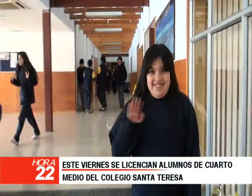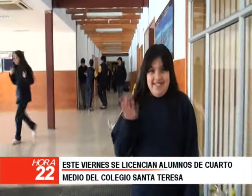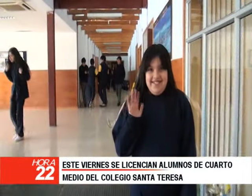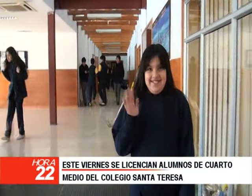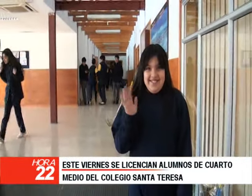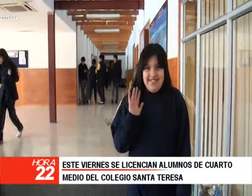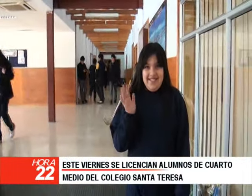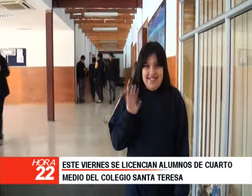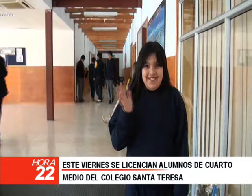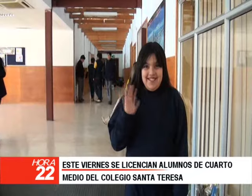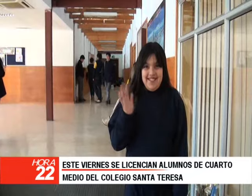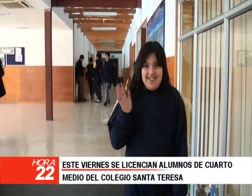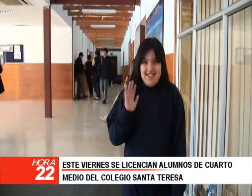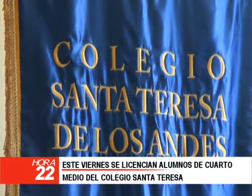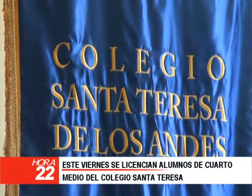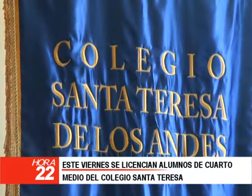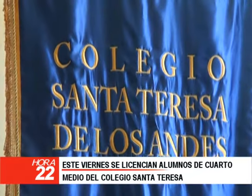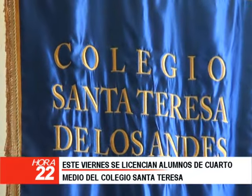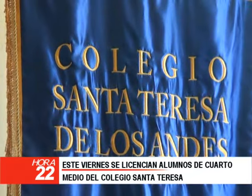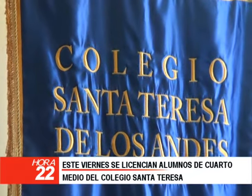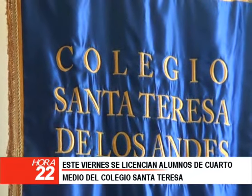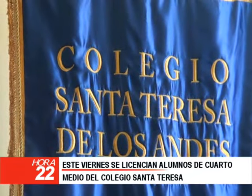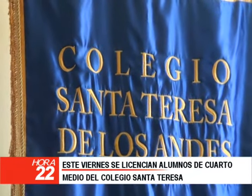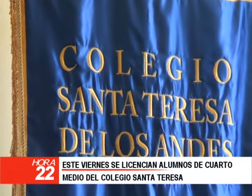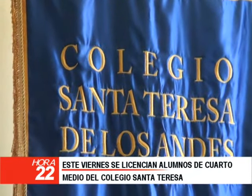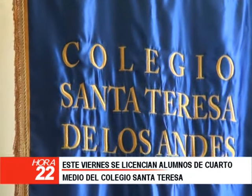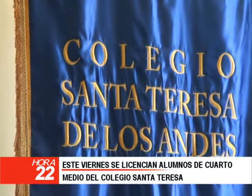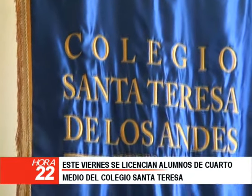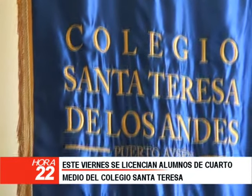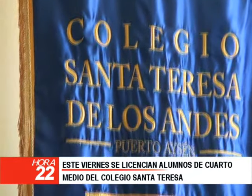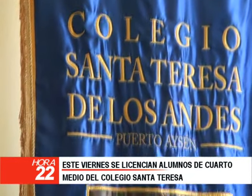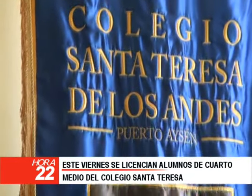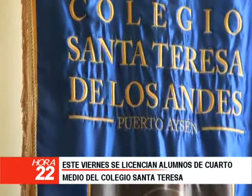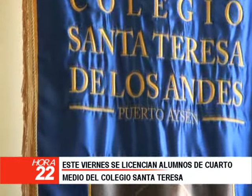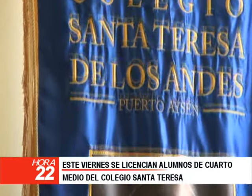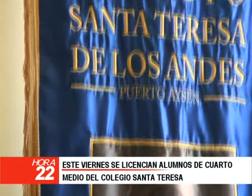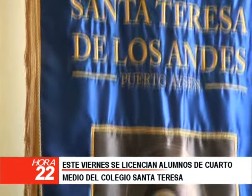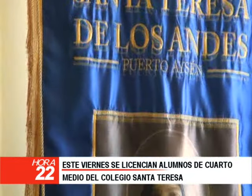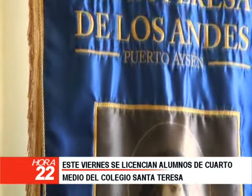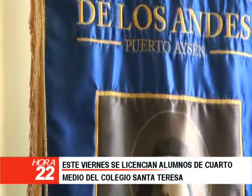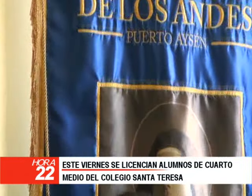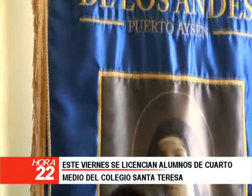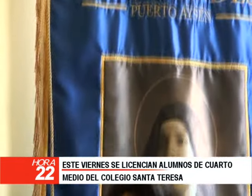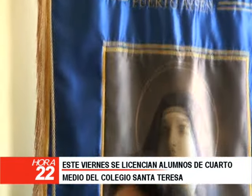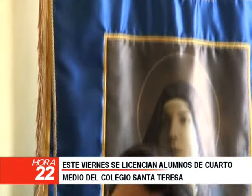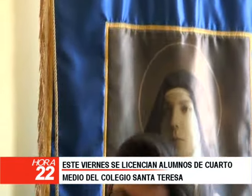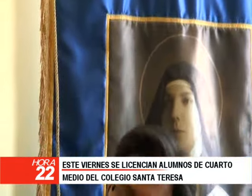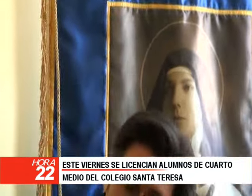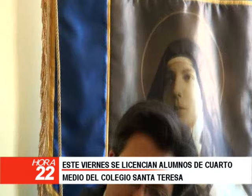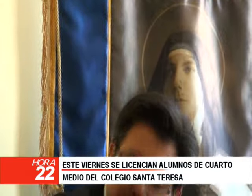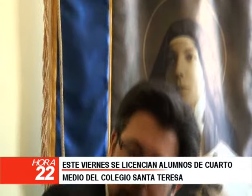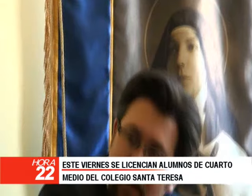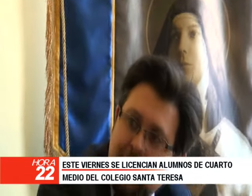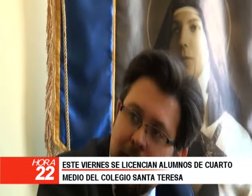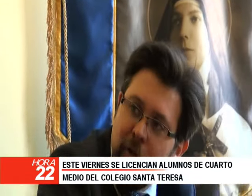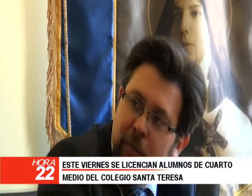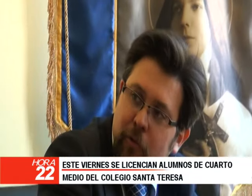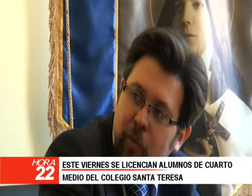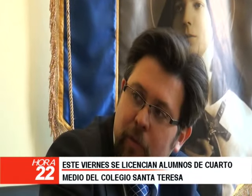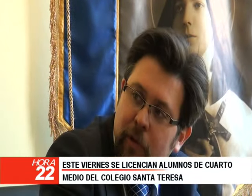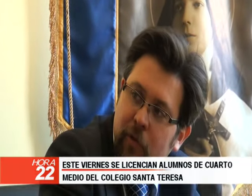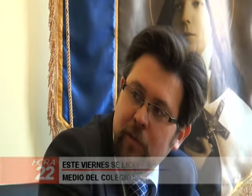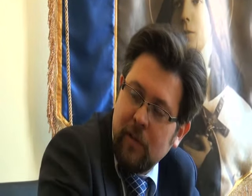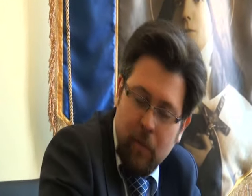esta generación, desde el año 2006, que el Colegio Santa Teresa viene sacando al mundo chiquillos de Aysén a la